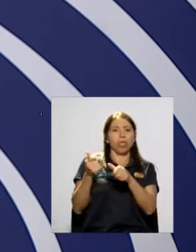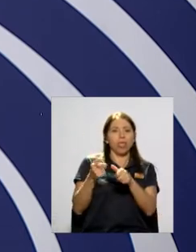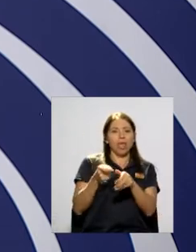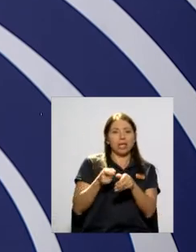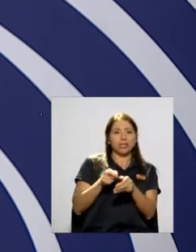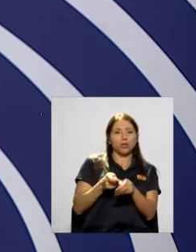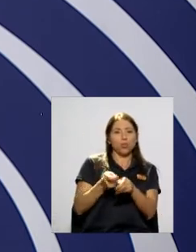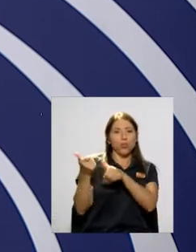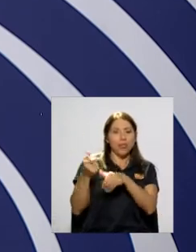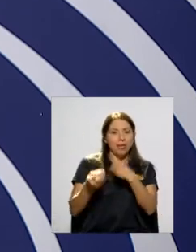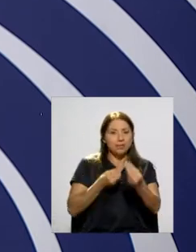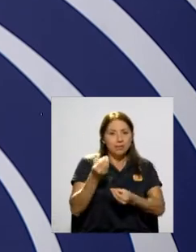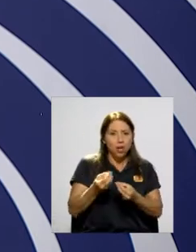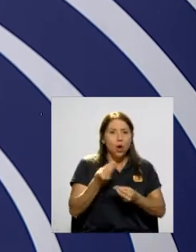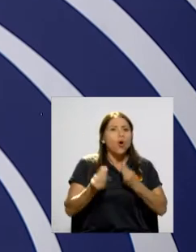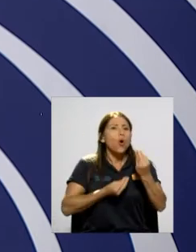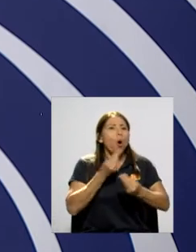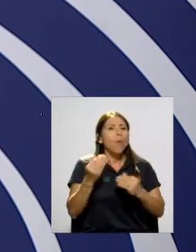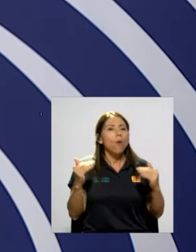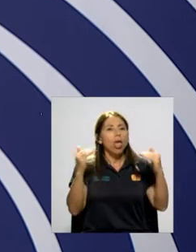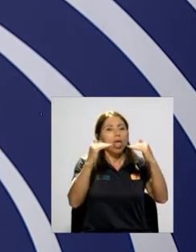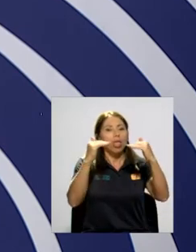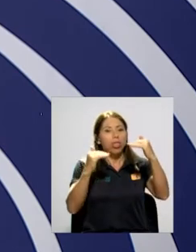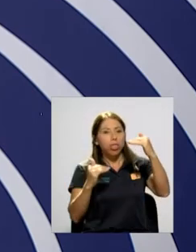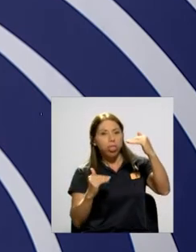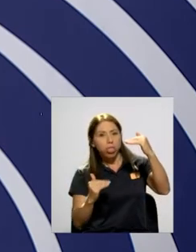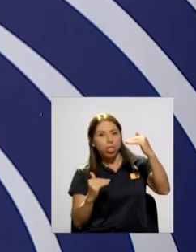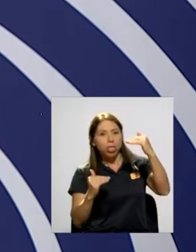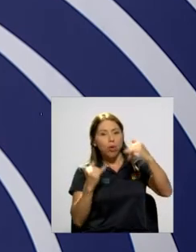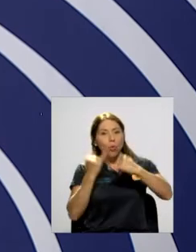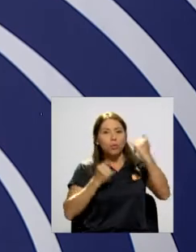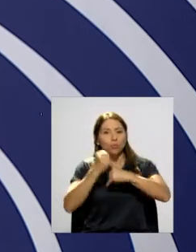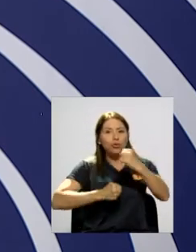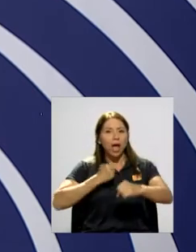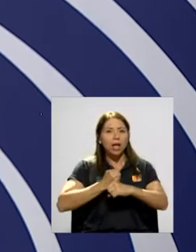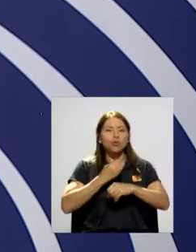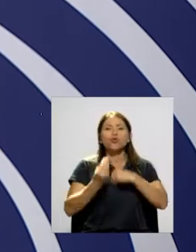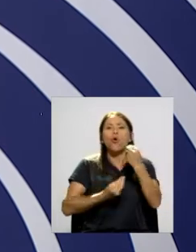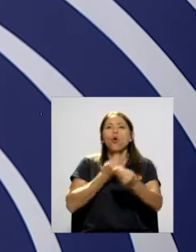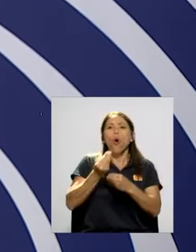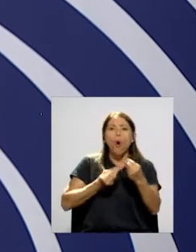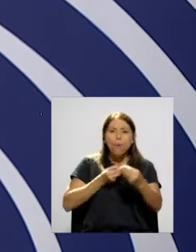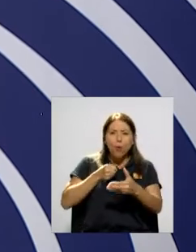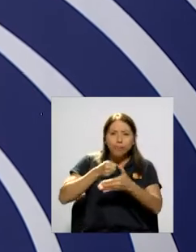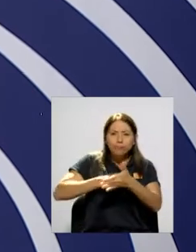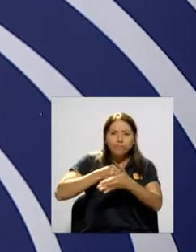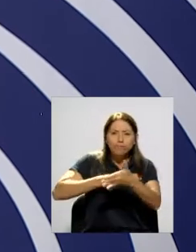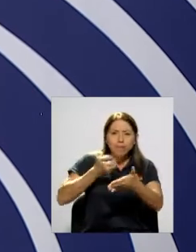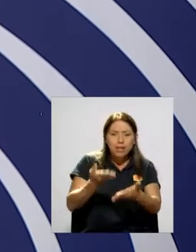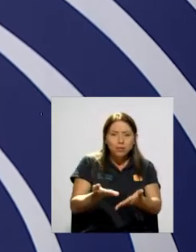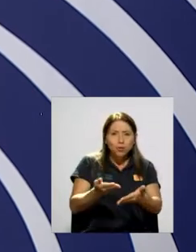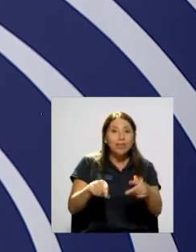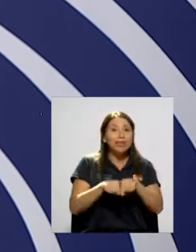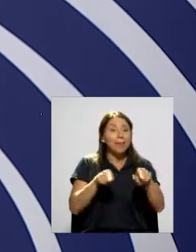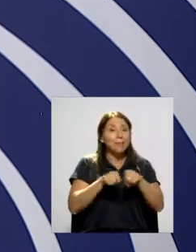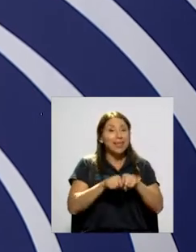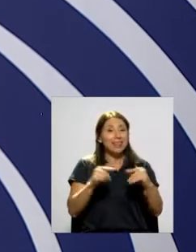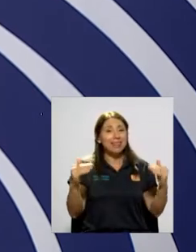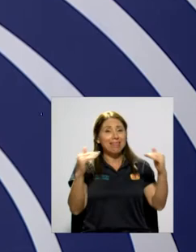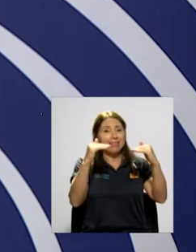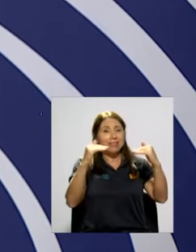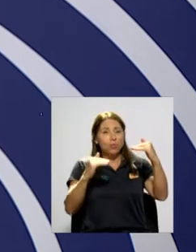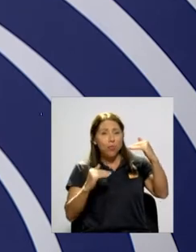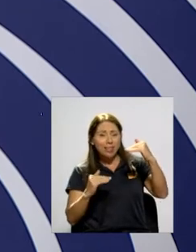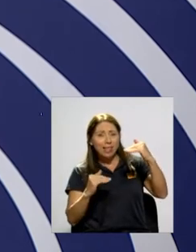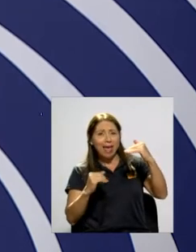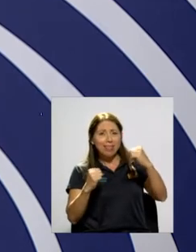desigualdad en los últimos años y cómo se va a combatir. Y tocar la desigualdad estructural que nuestro país ha venido